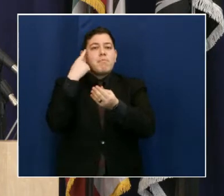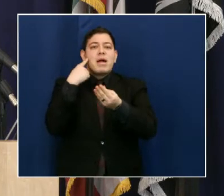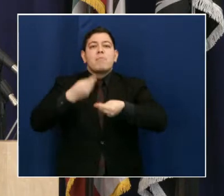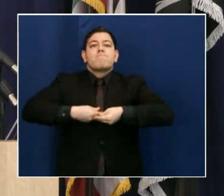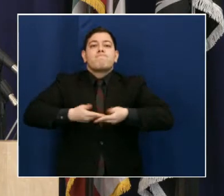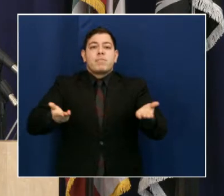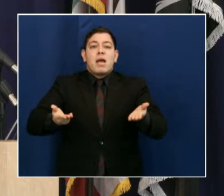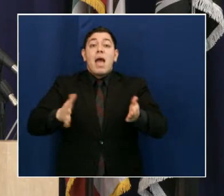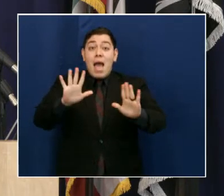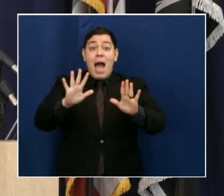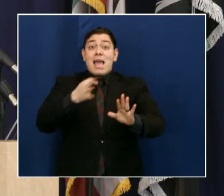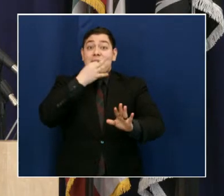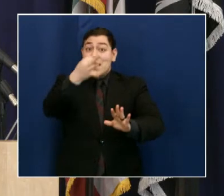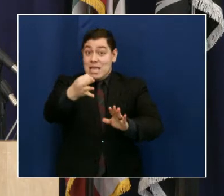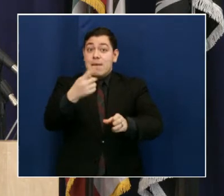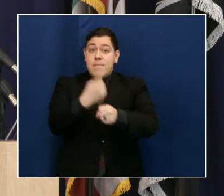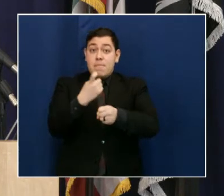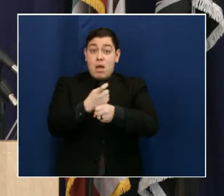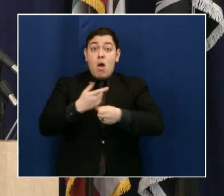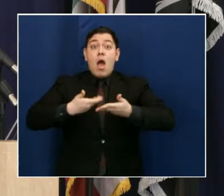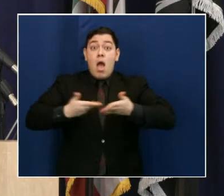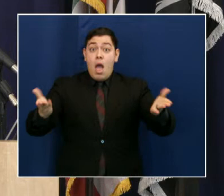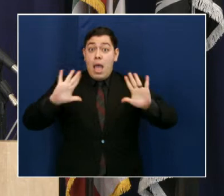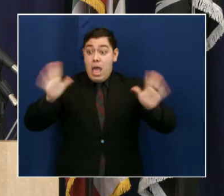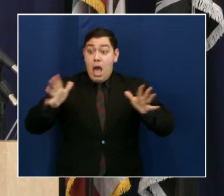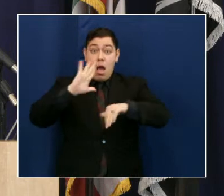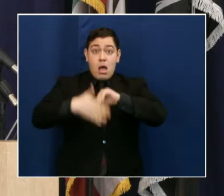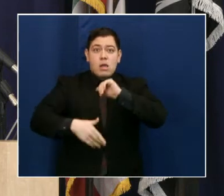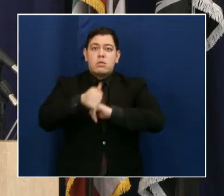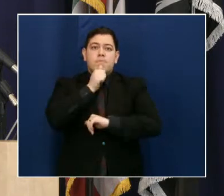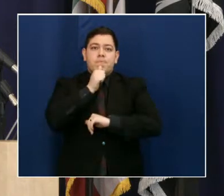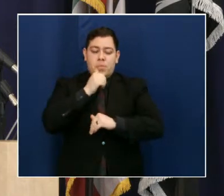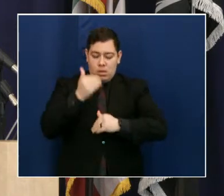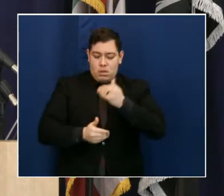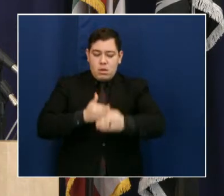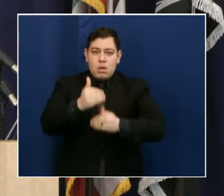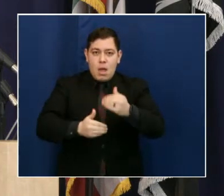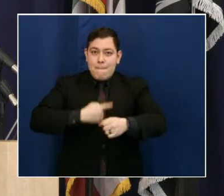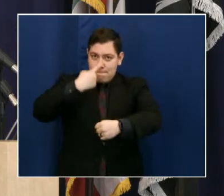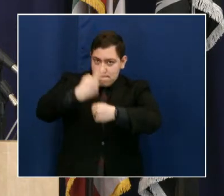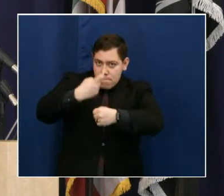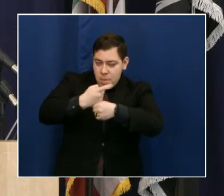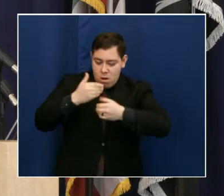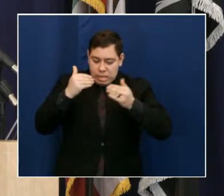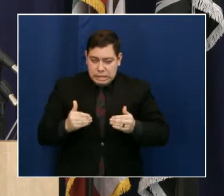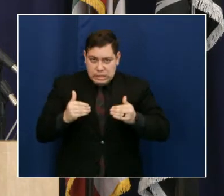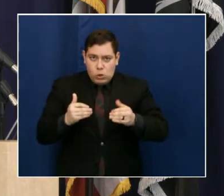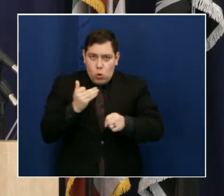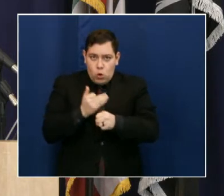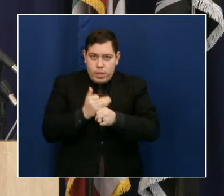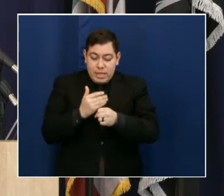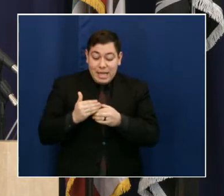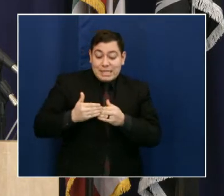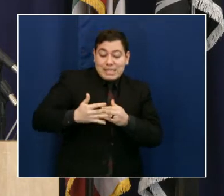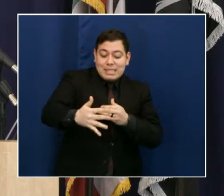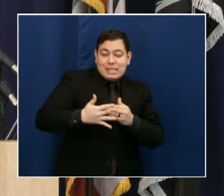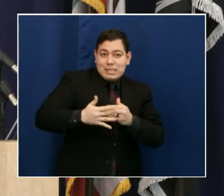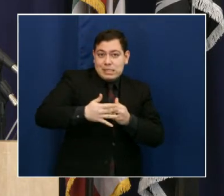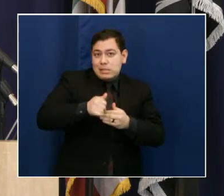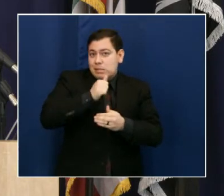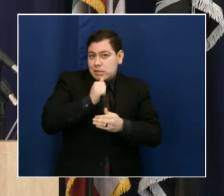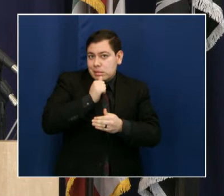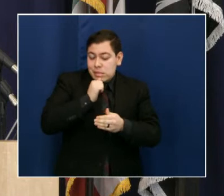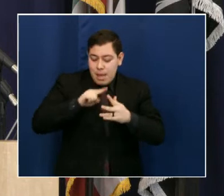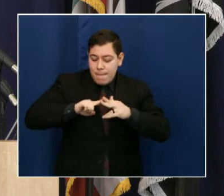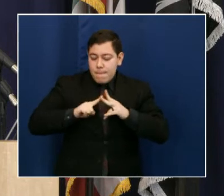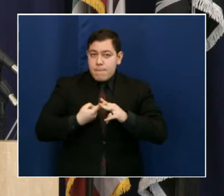primera fase, ¿no? Entonces ahorita es cuando todavía las personas que están en los trabajos de salud pública, que son las primeras personas, aunque ahora escucharon